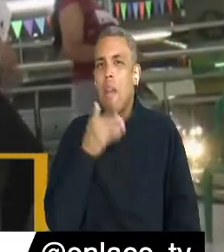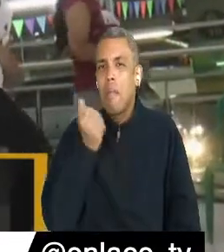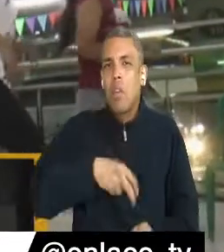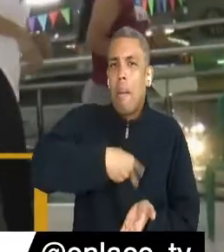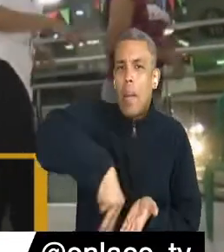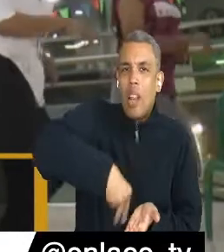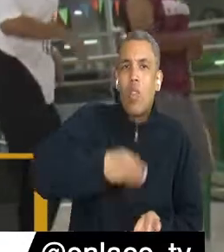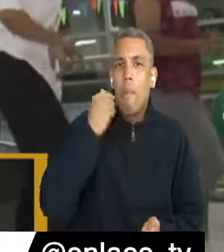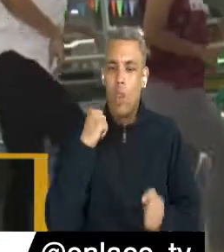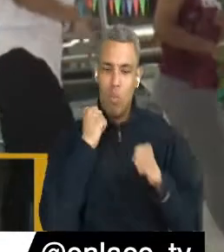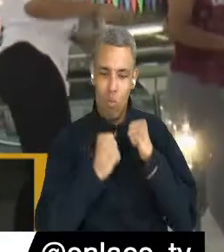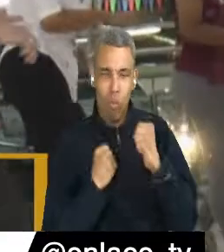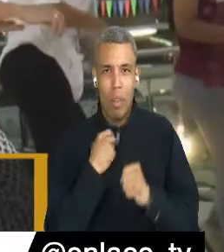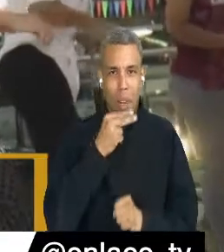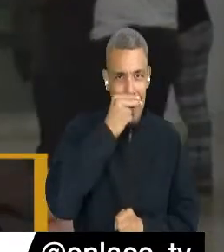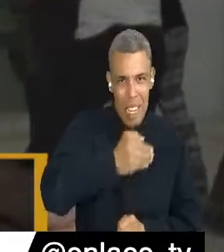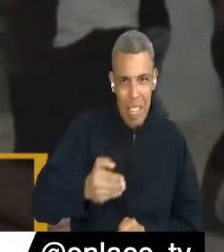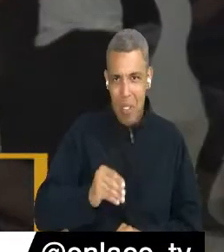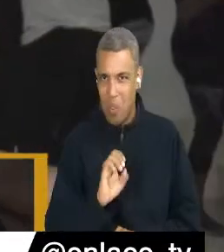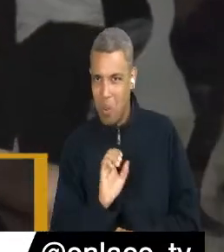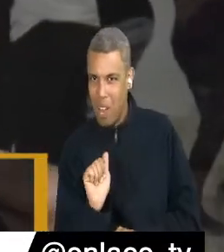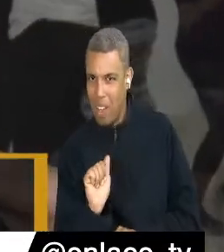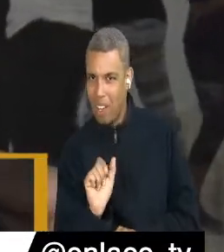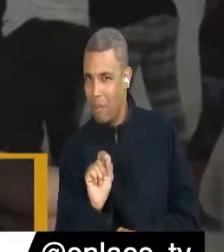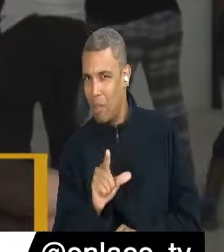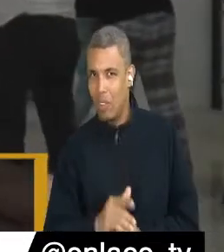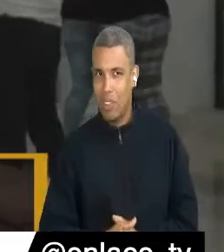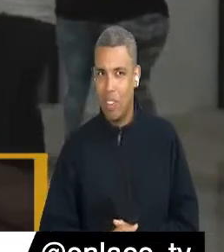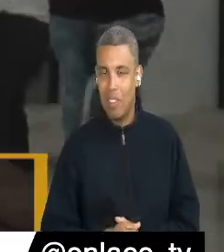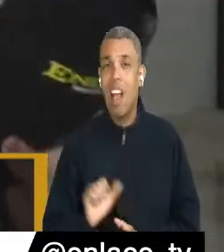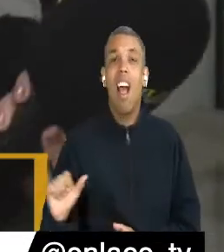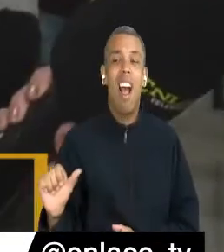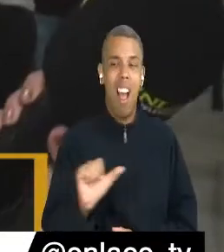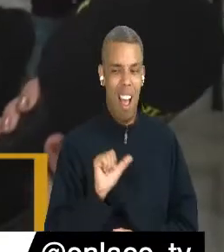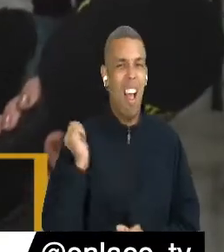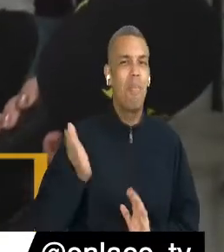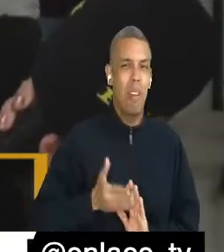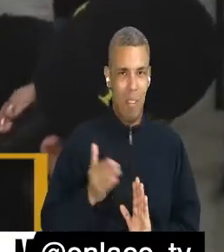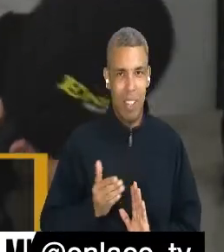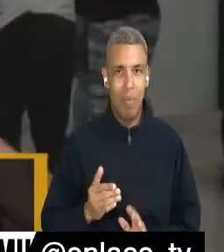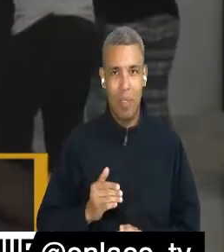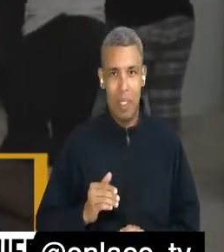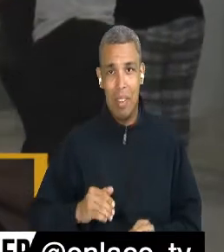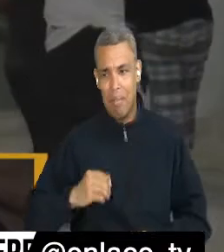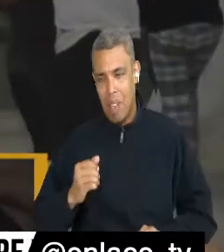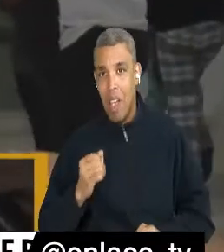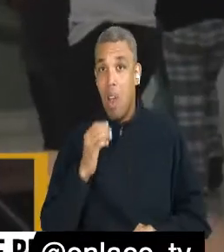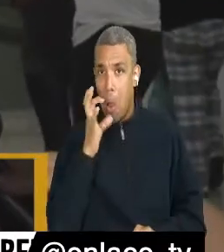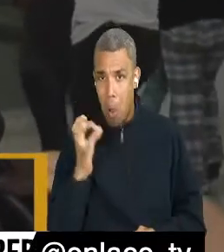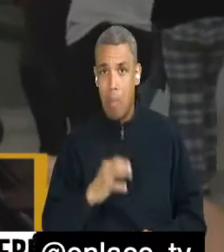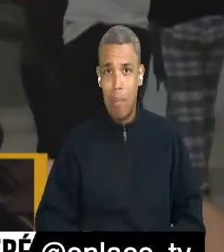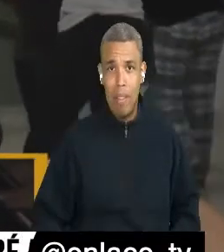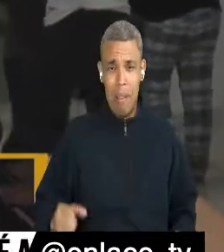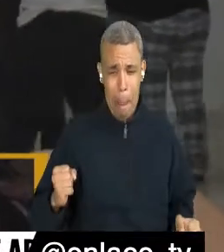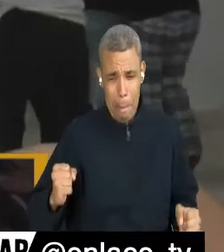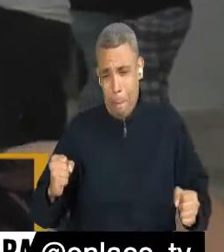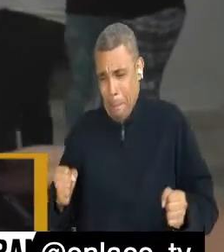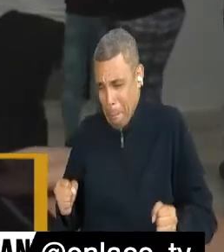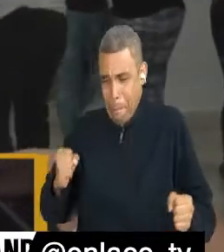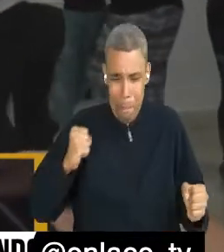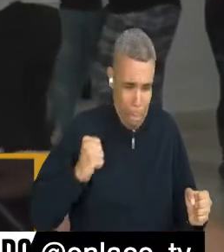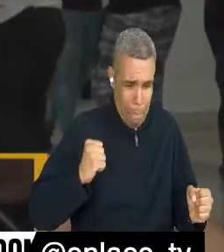la cadera, los niños o las niñas? La verdad, las niñas. ¿Los hombres un poquito más tiesos? Los hombres un poquito más tiesos.